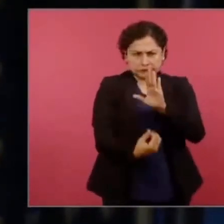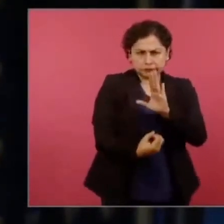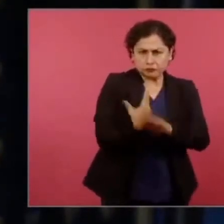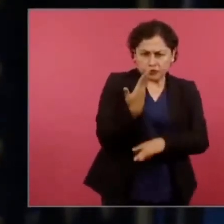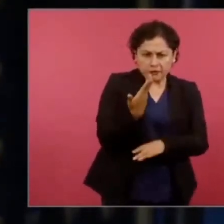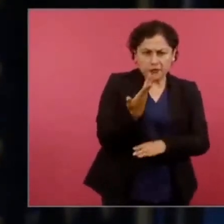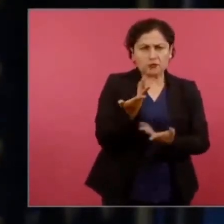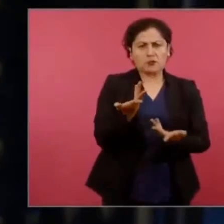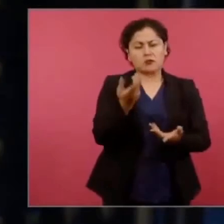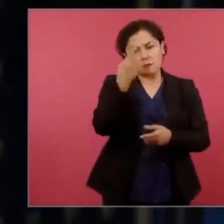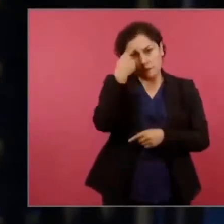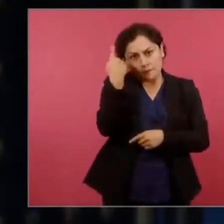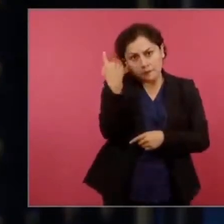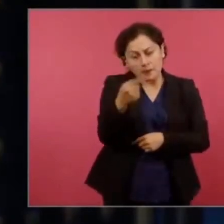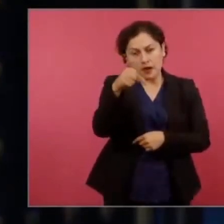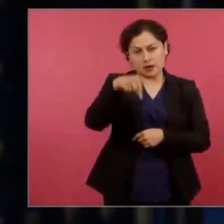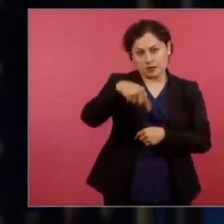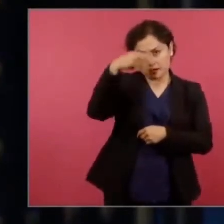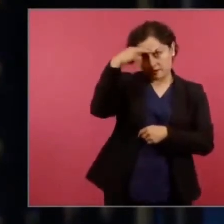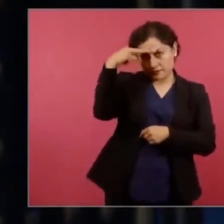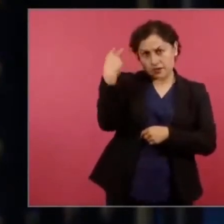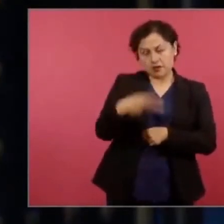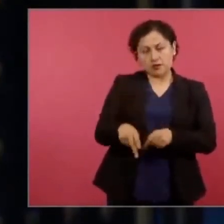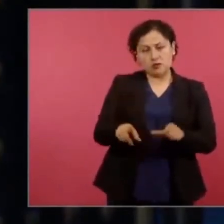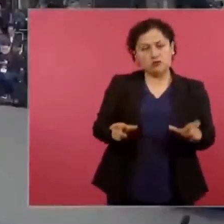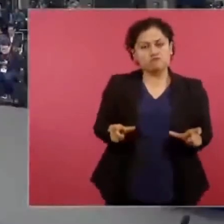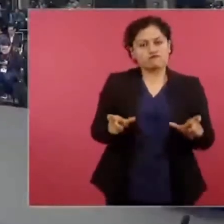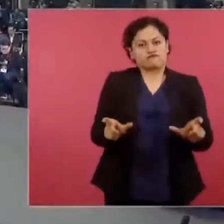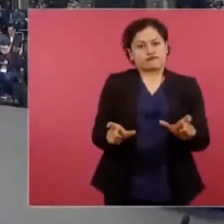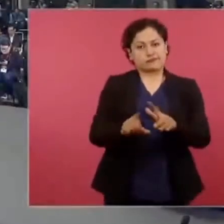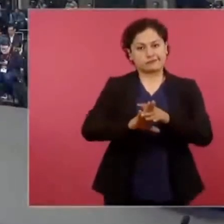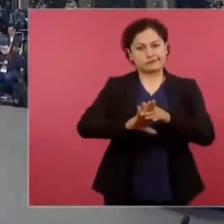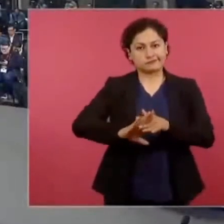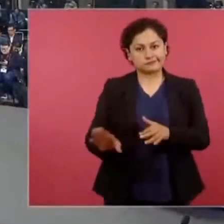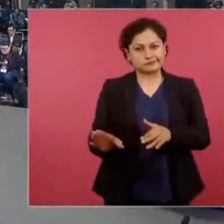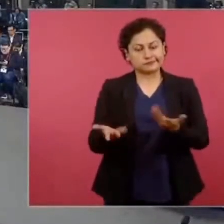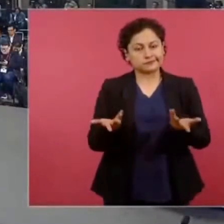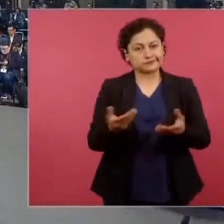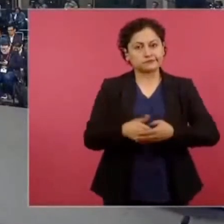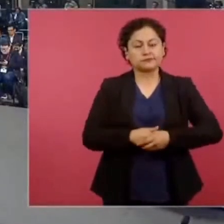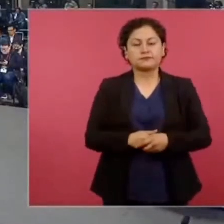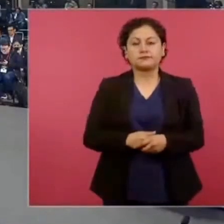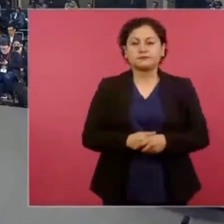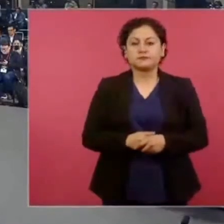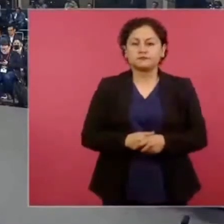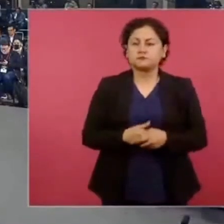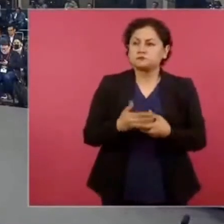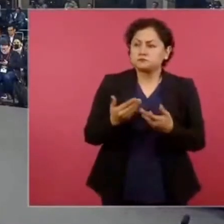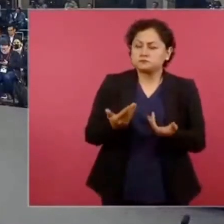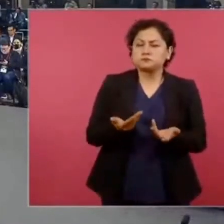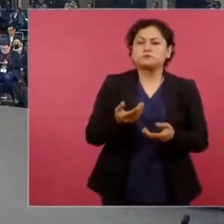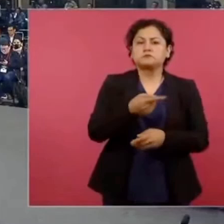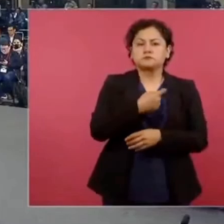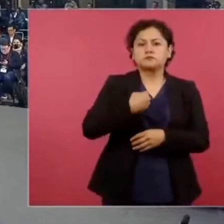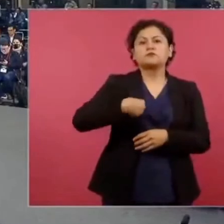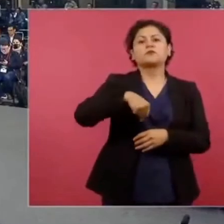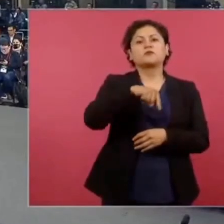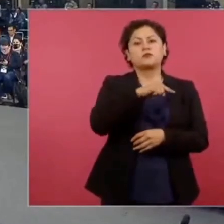para regular este flujo migratorio? Pues vamos a seguir avanzando en